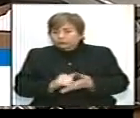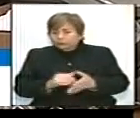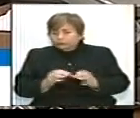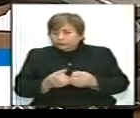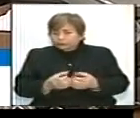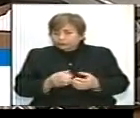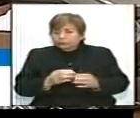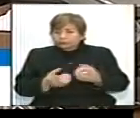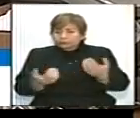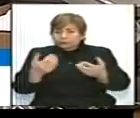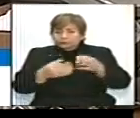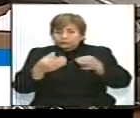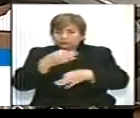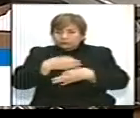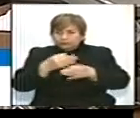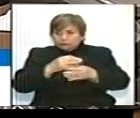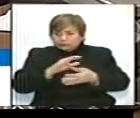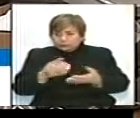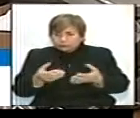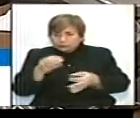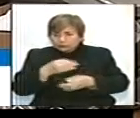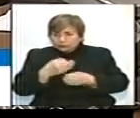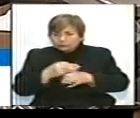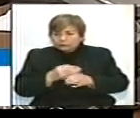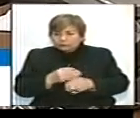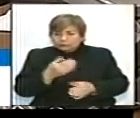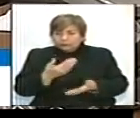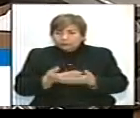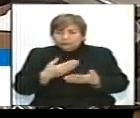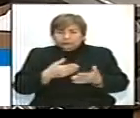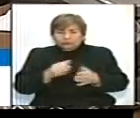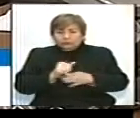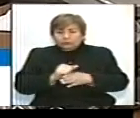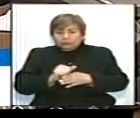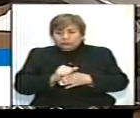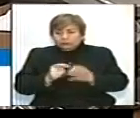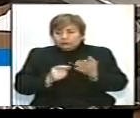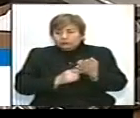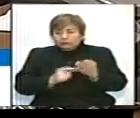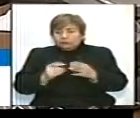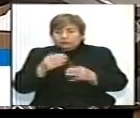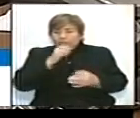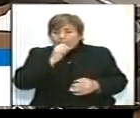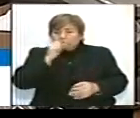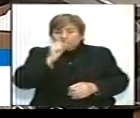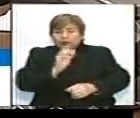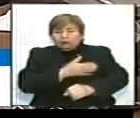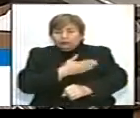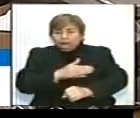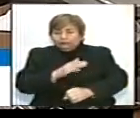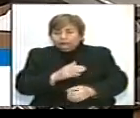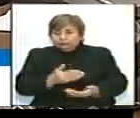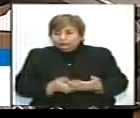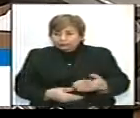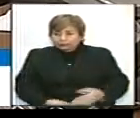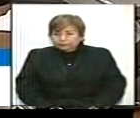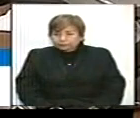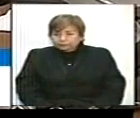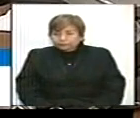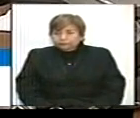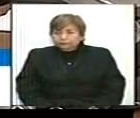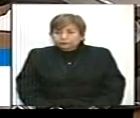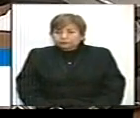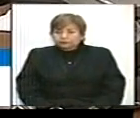4 laboratorios de química, física, biología y robótica, 2 talleres de arte y de música, una residencia estudiantil para 300 estudiantes,